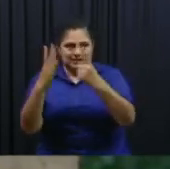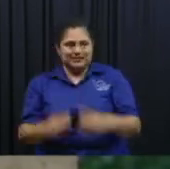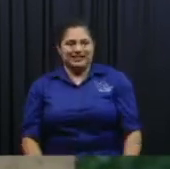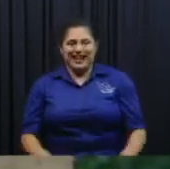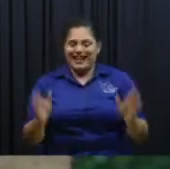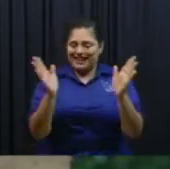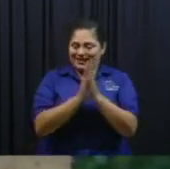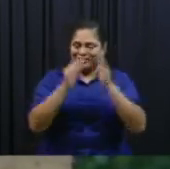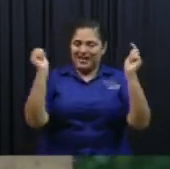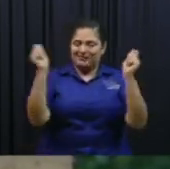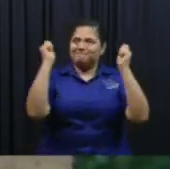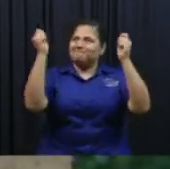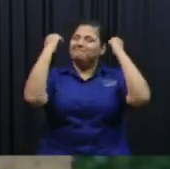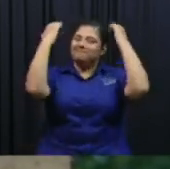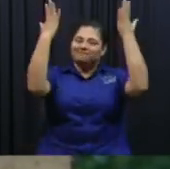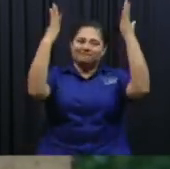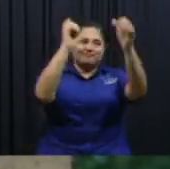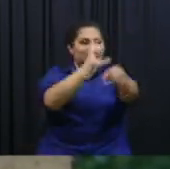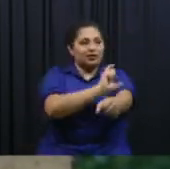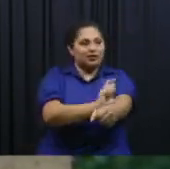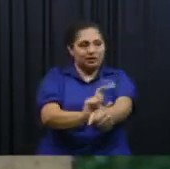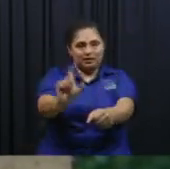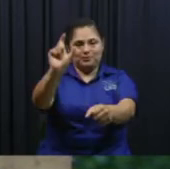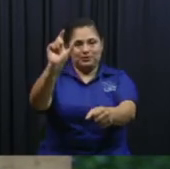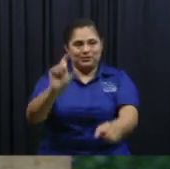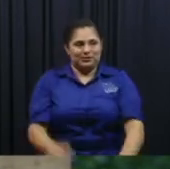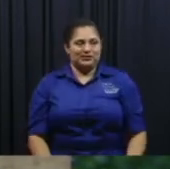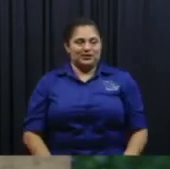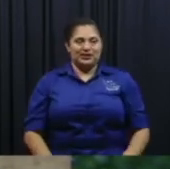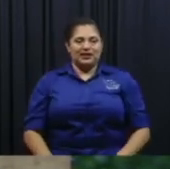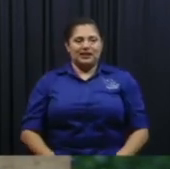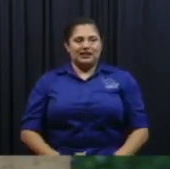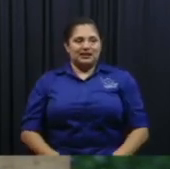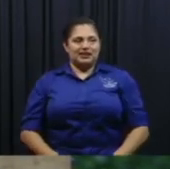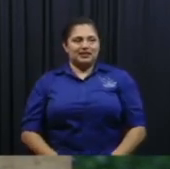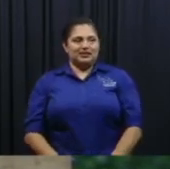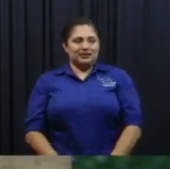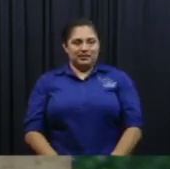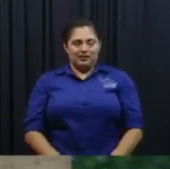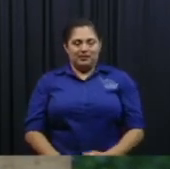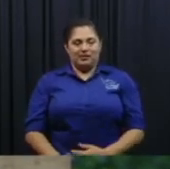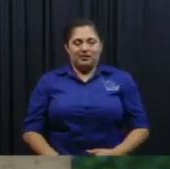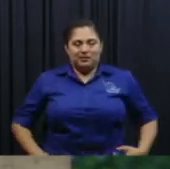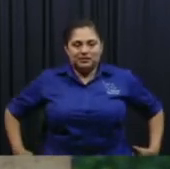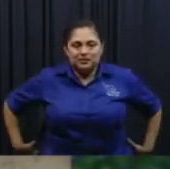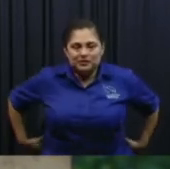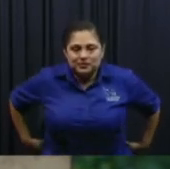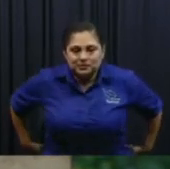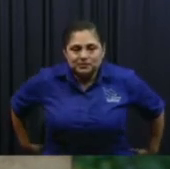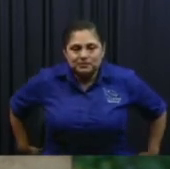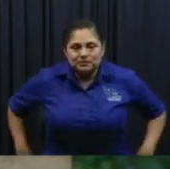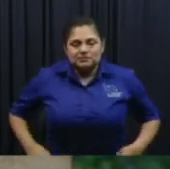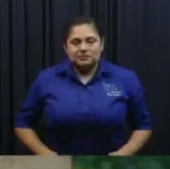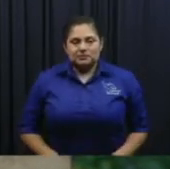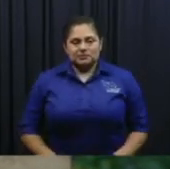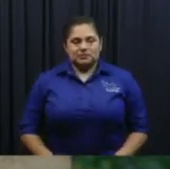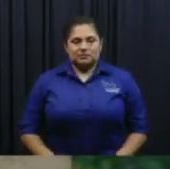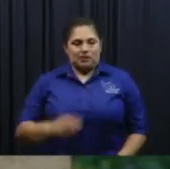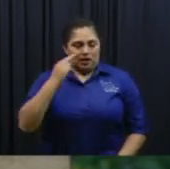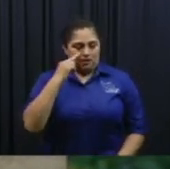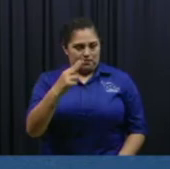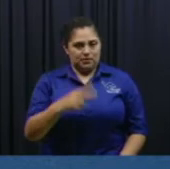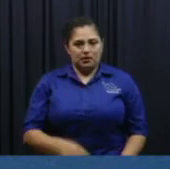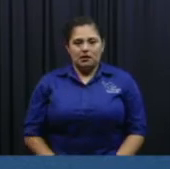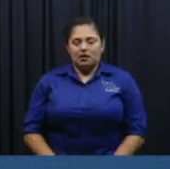aleluya seguimos sí sí vamos hermanos tan rico que está miremos